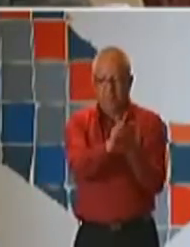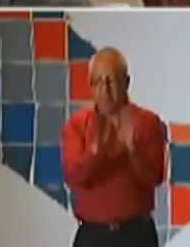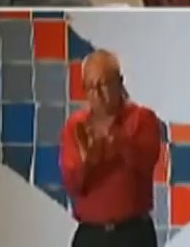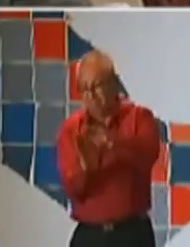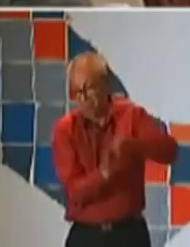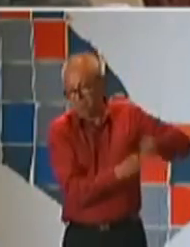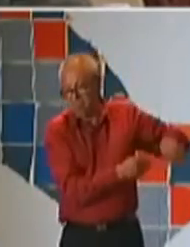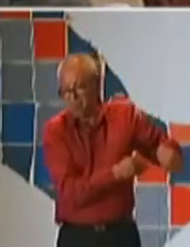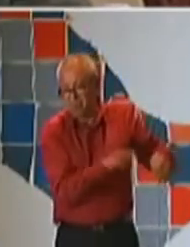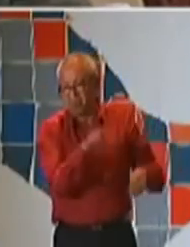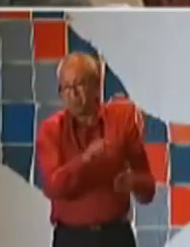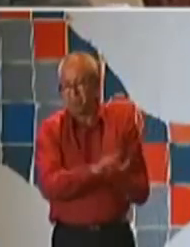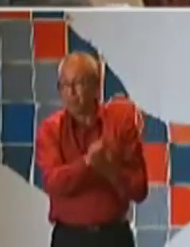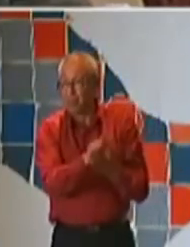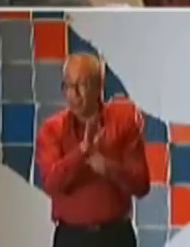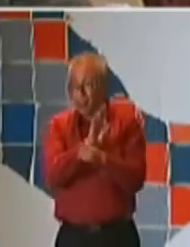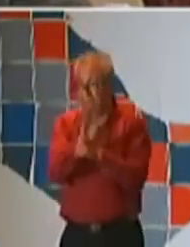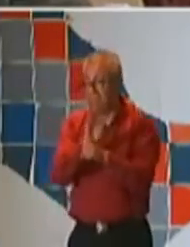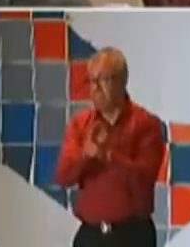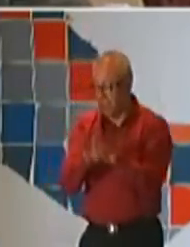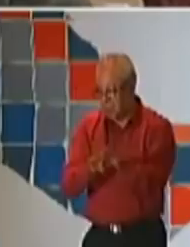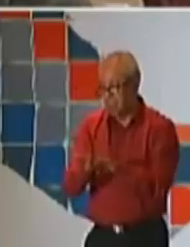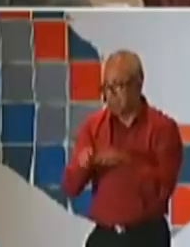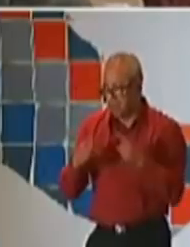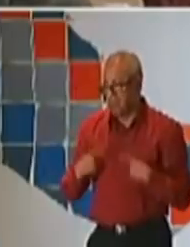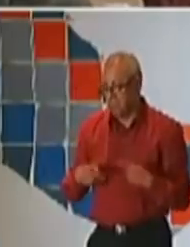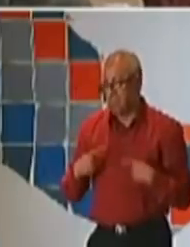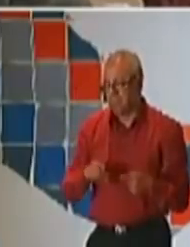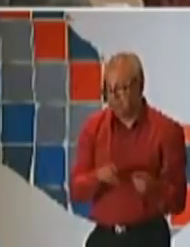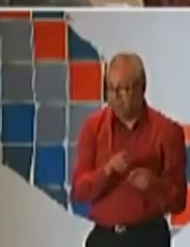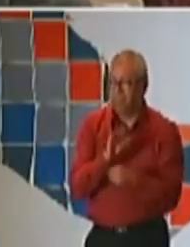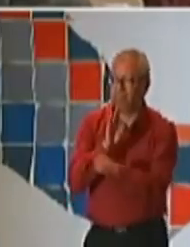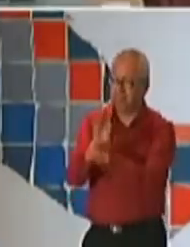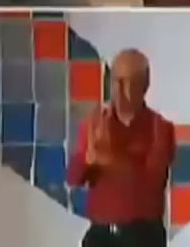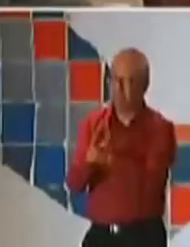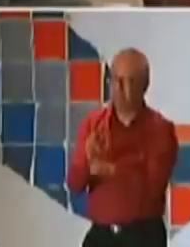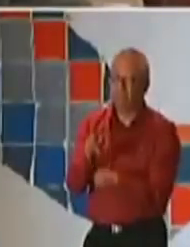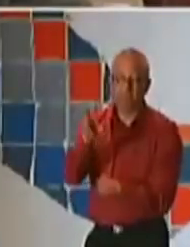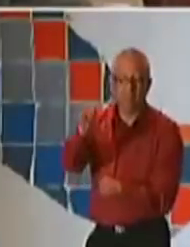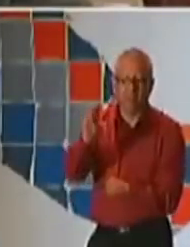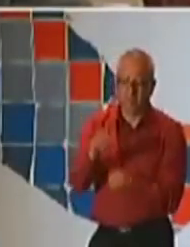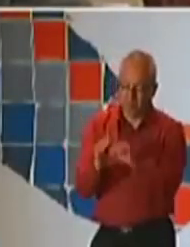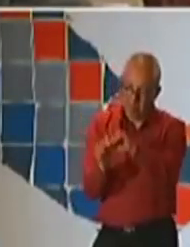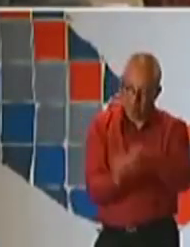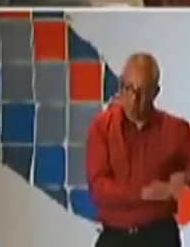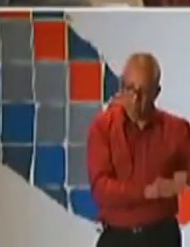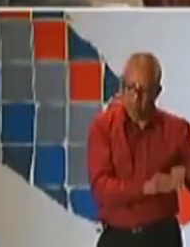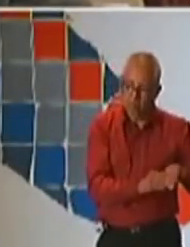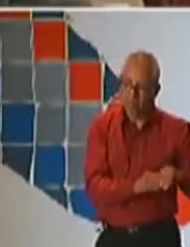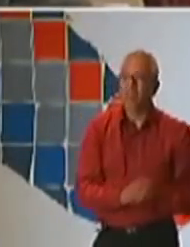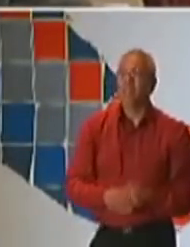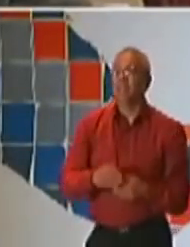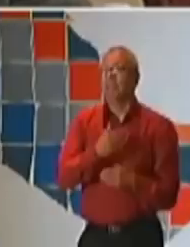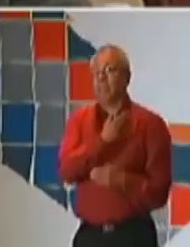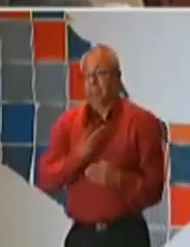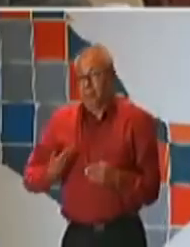todavía protege más o menos menos que más a los trabajadores el presidente jubilado